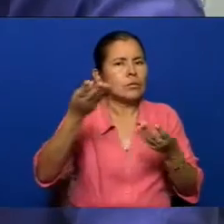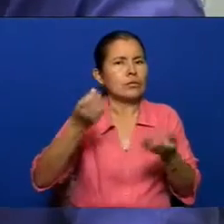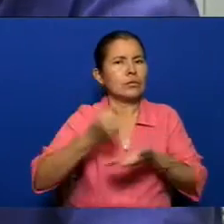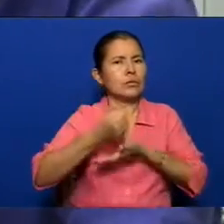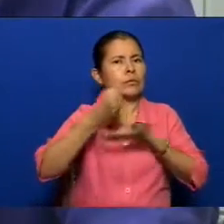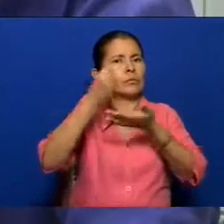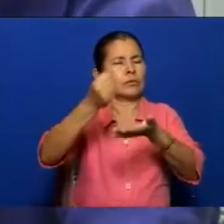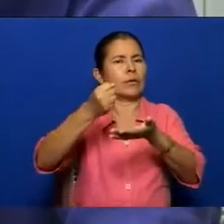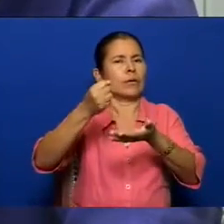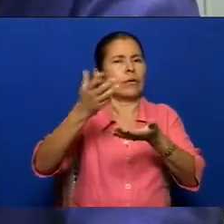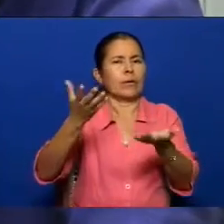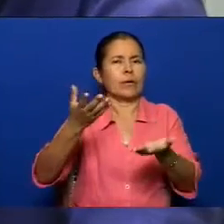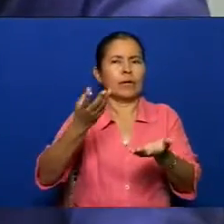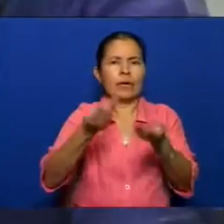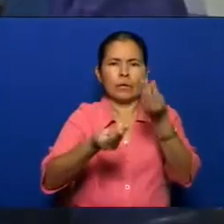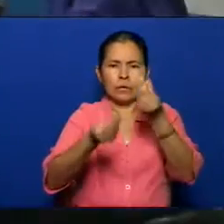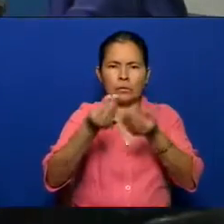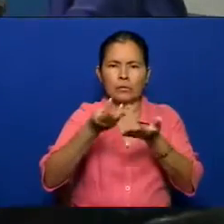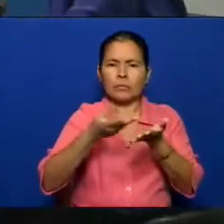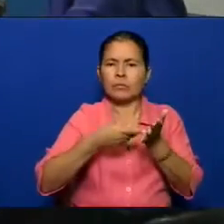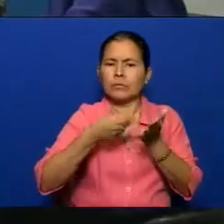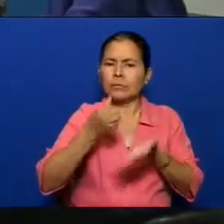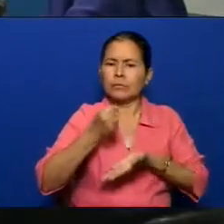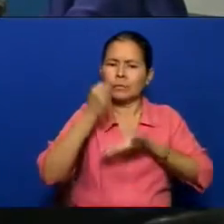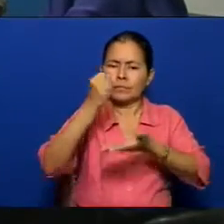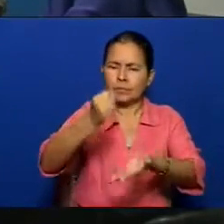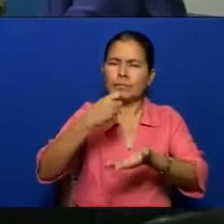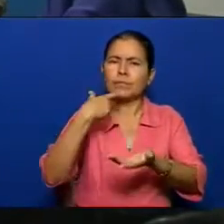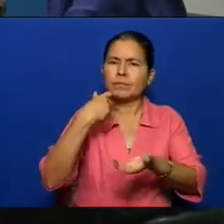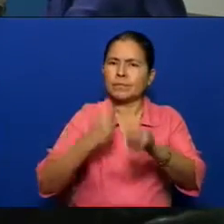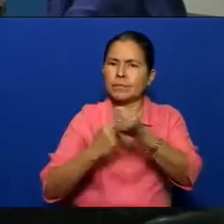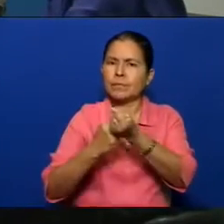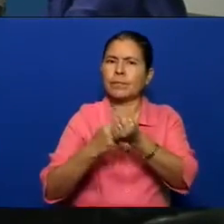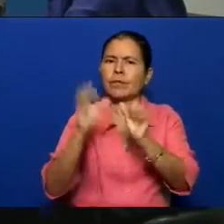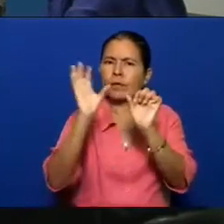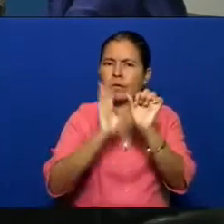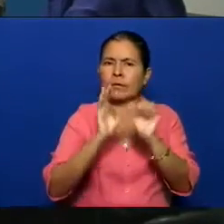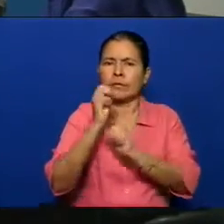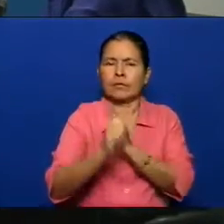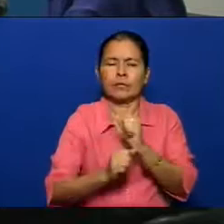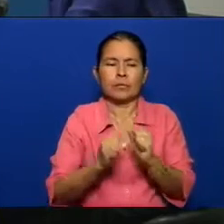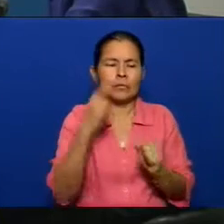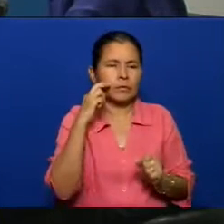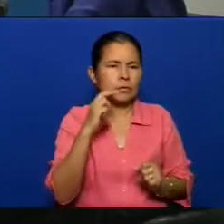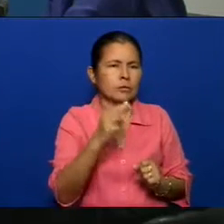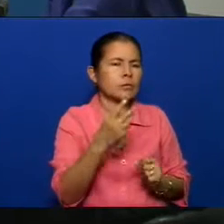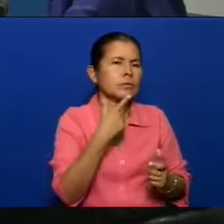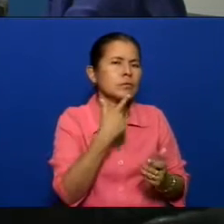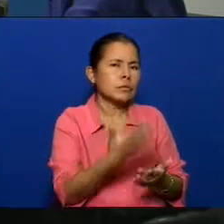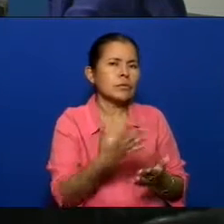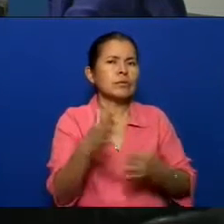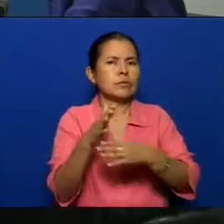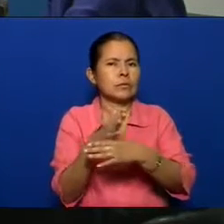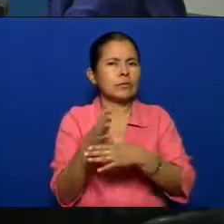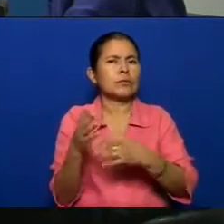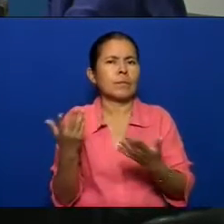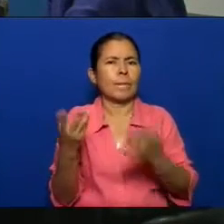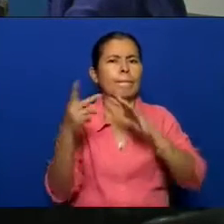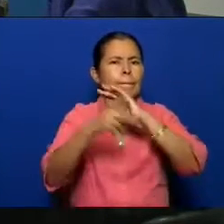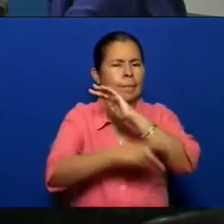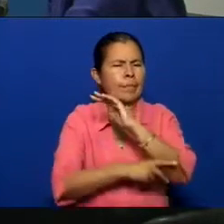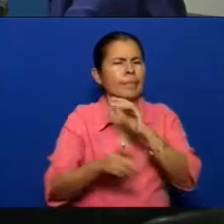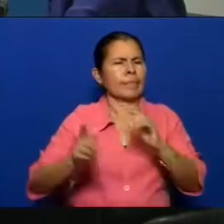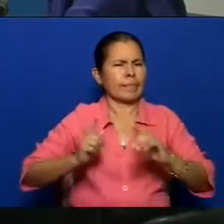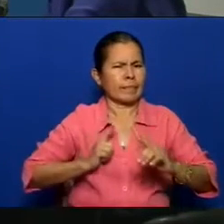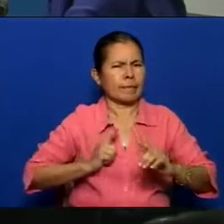ser implementados. Y eso, si me permites, es precisamente el gran reto de muchos países que tienen el marco legal y tienen